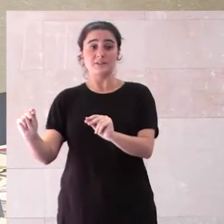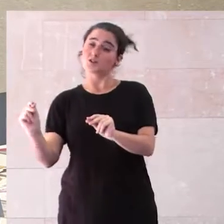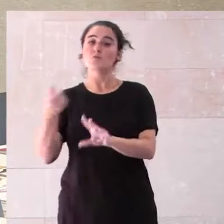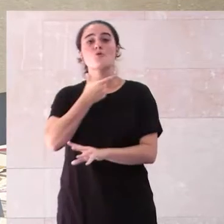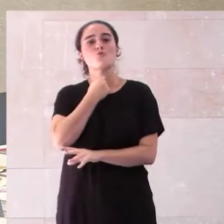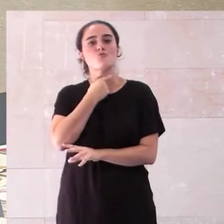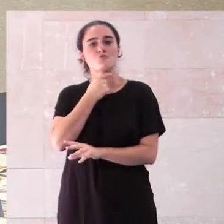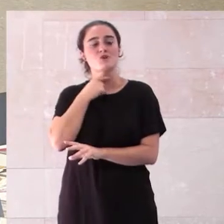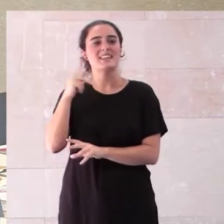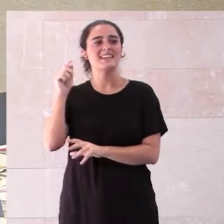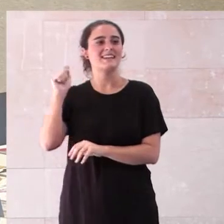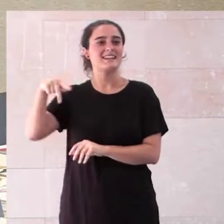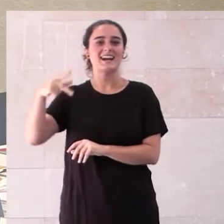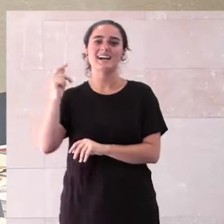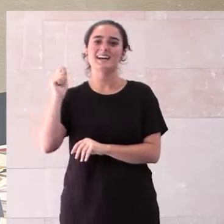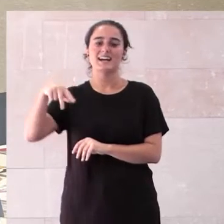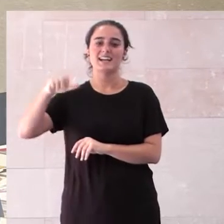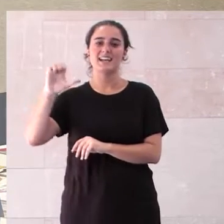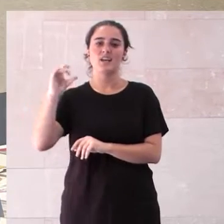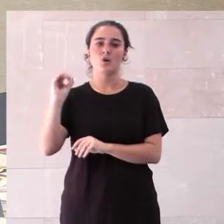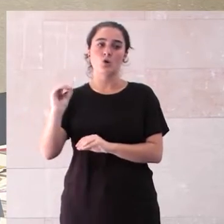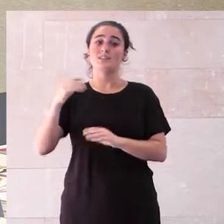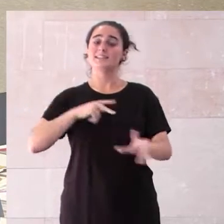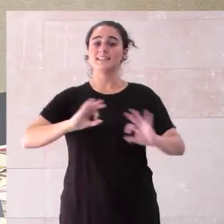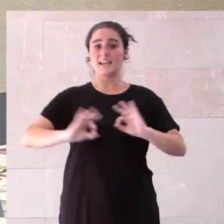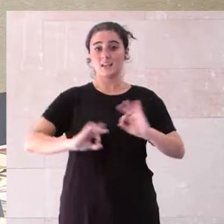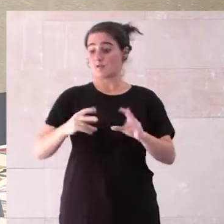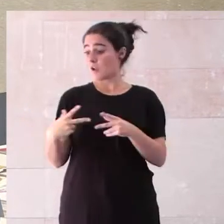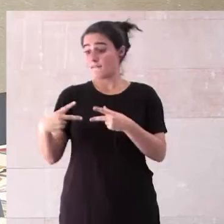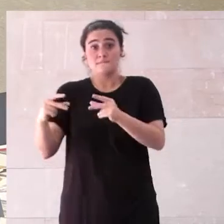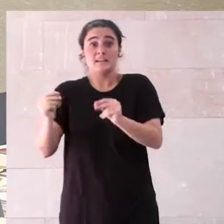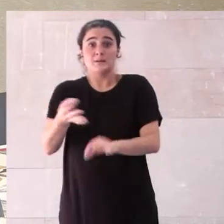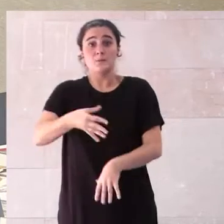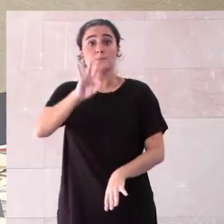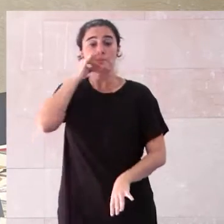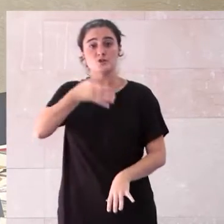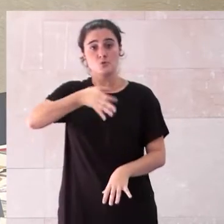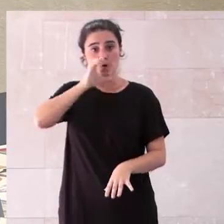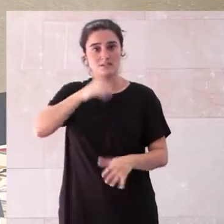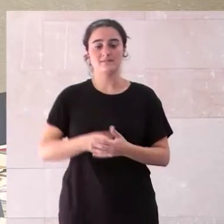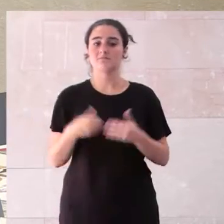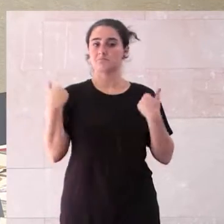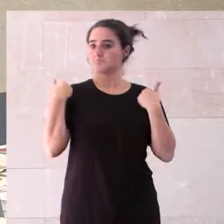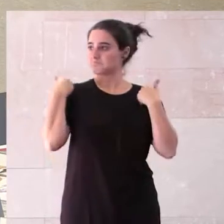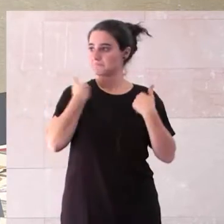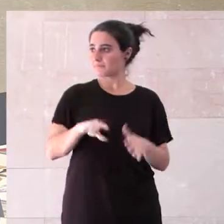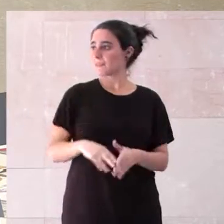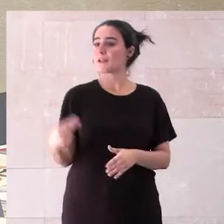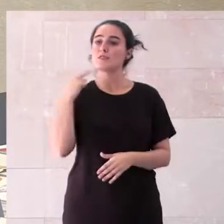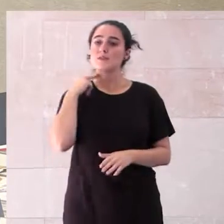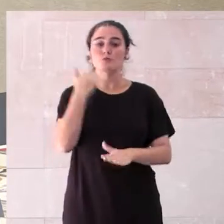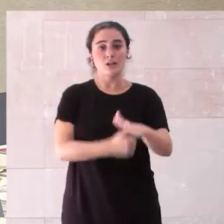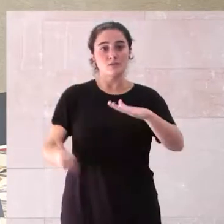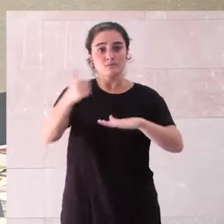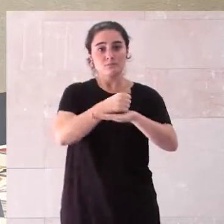Cancaneo Teatro y cerraremos la tarde con el pinchopote. Besterik ez nire aldetik, diputatu nagusi jaunak eta Ana